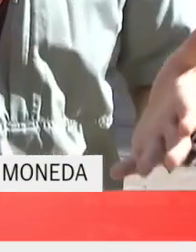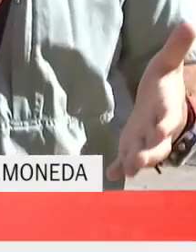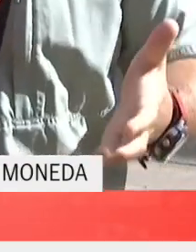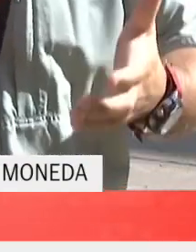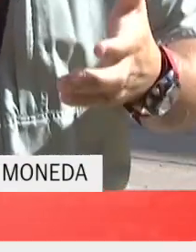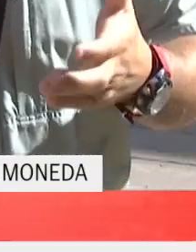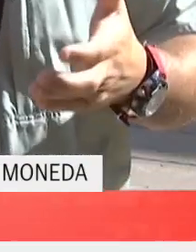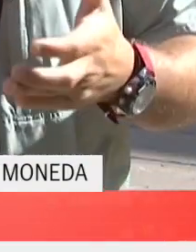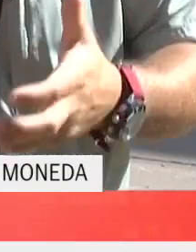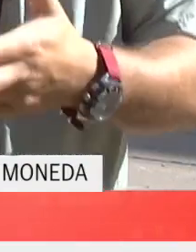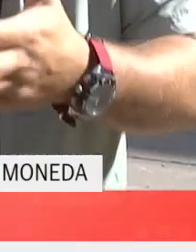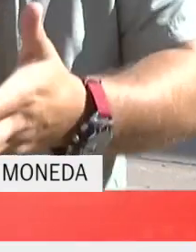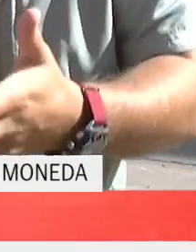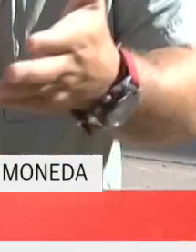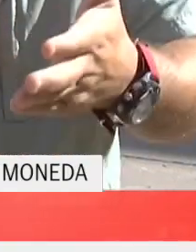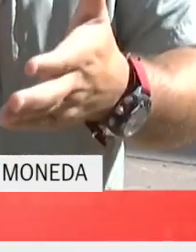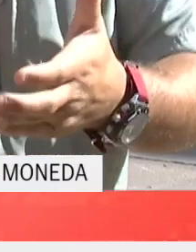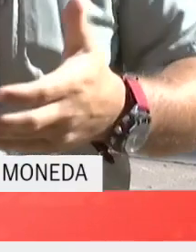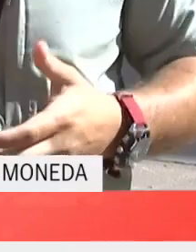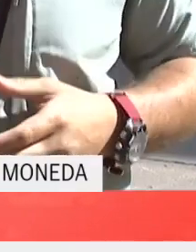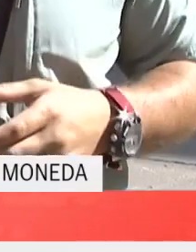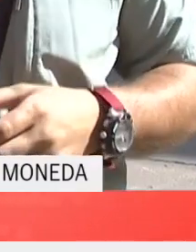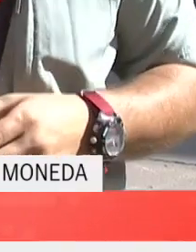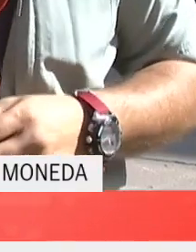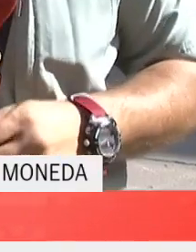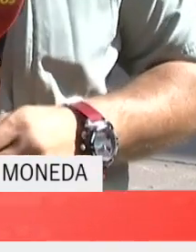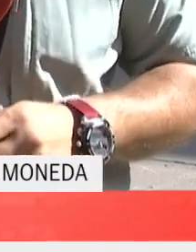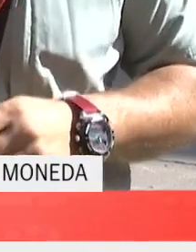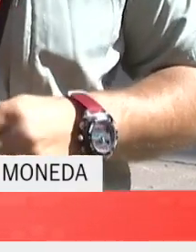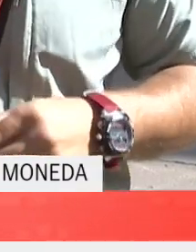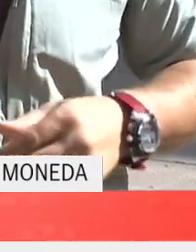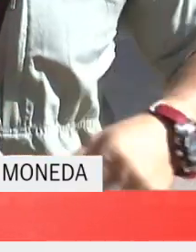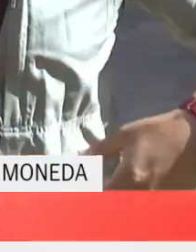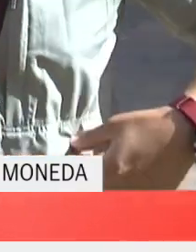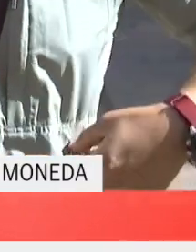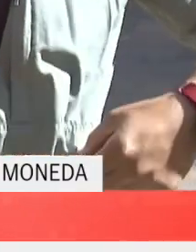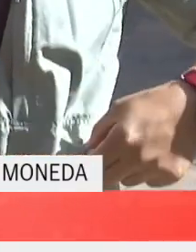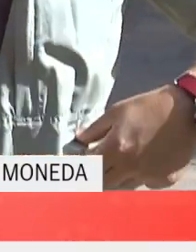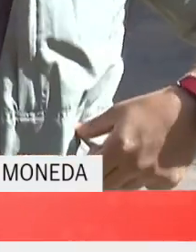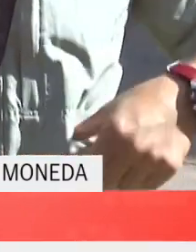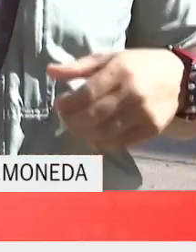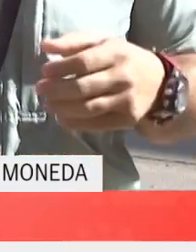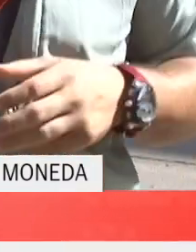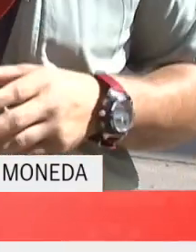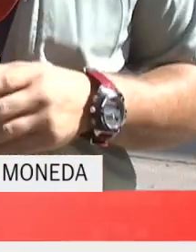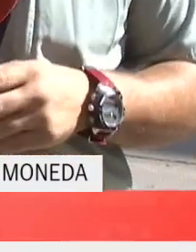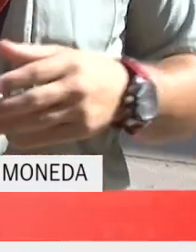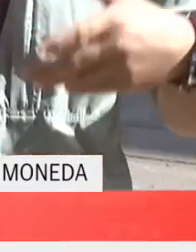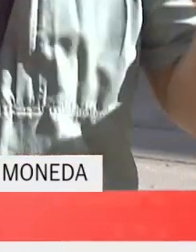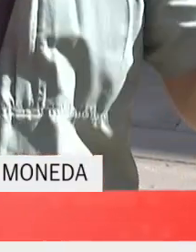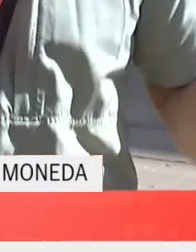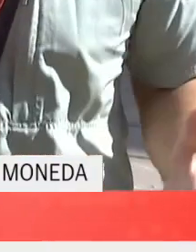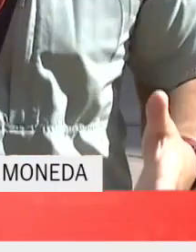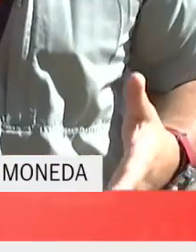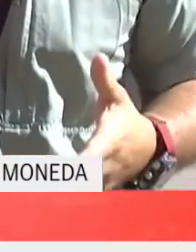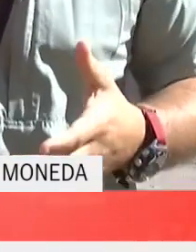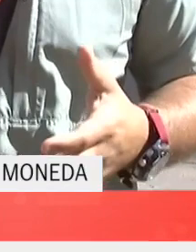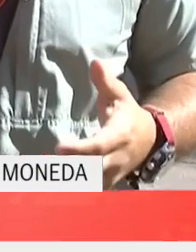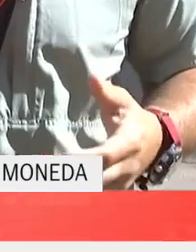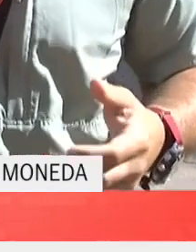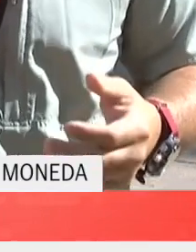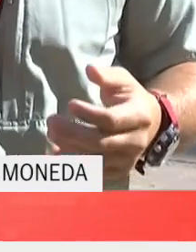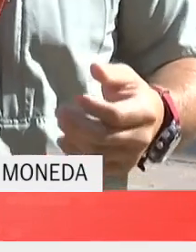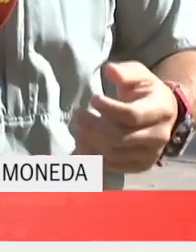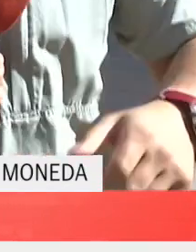bajado de esa mesa. Pero quizás, claro, ahí vamos a lo que tú has hablado desde temprano, ¿no? La anticipación de estos fenómenos, de estos problemas, que es lo